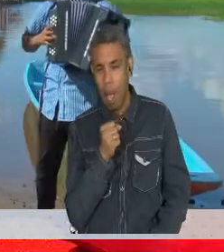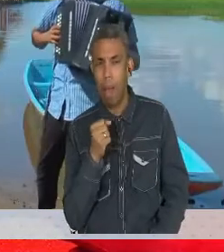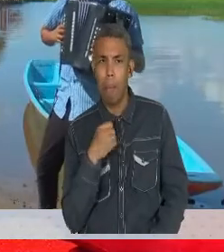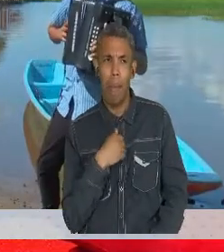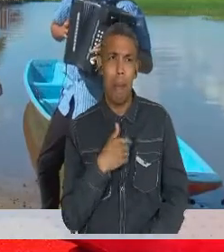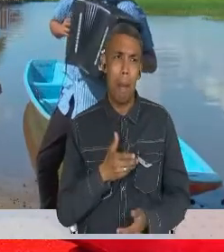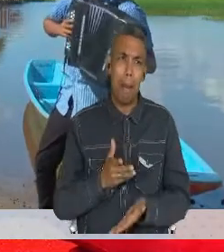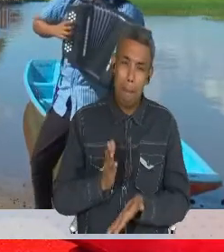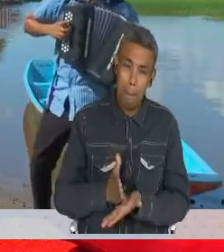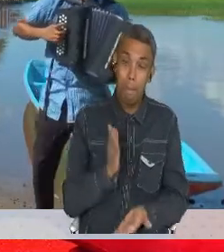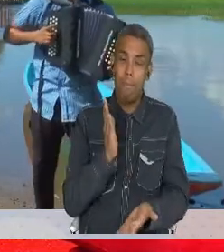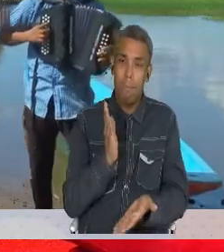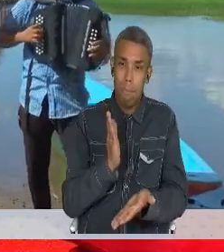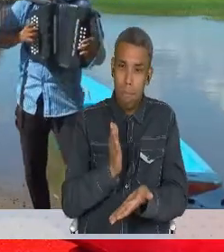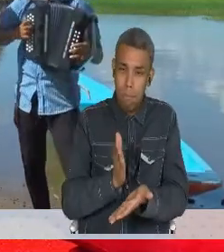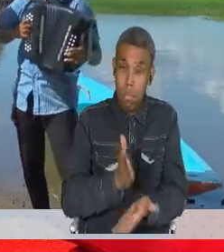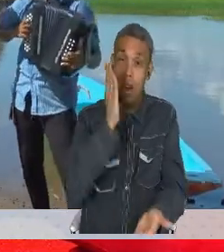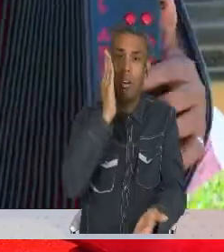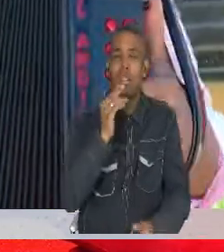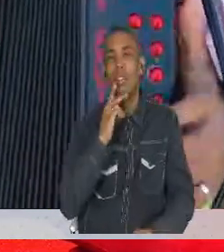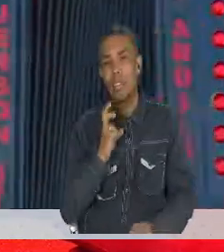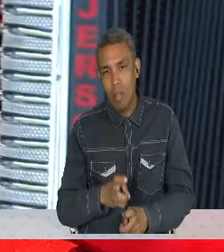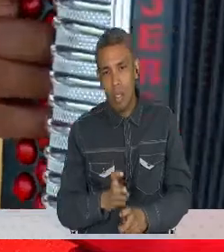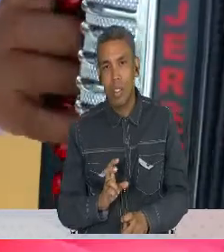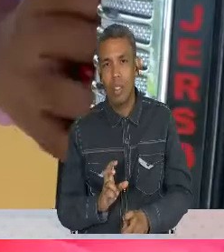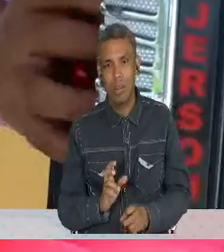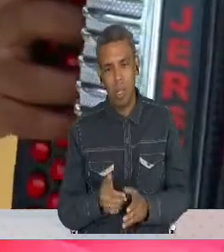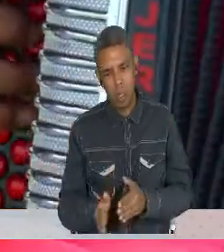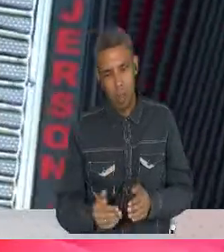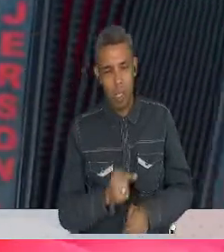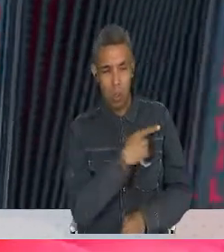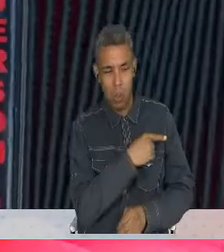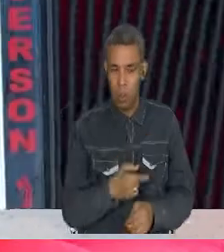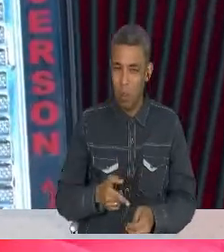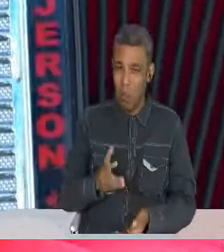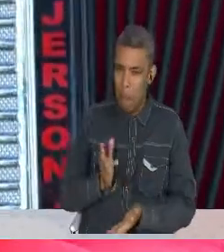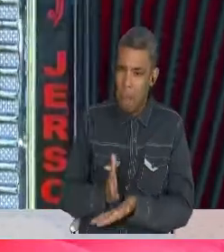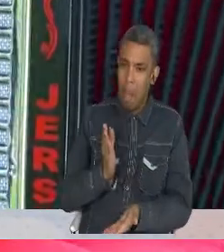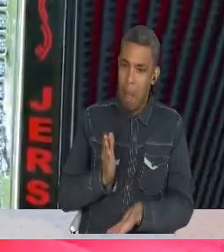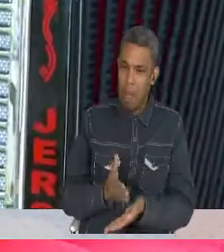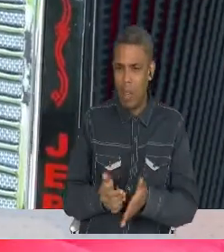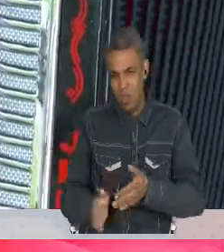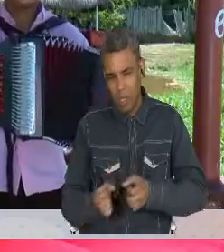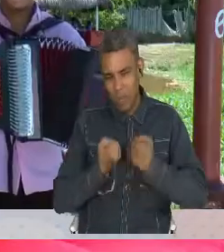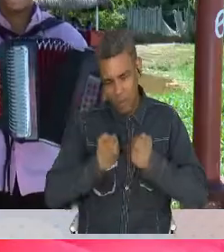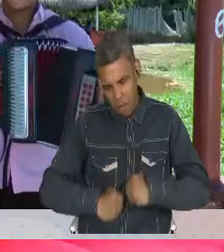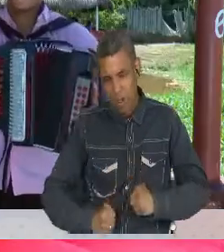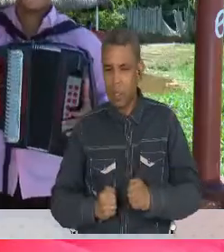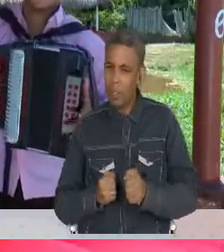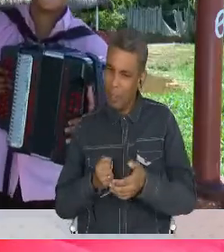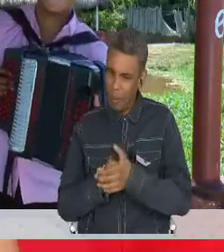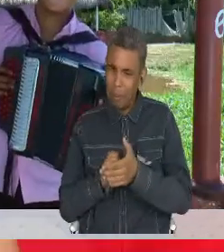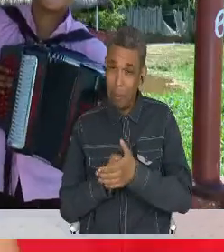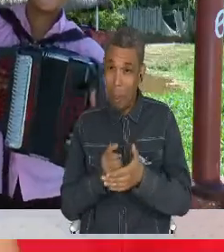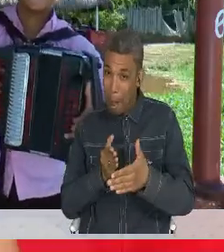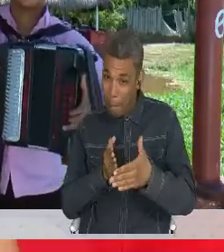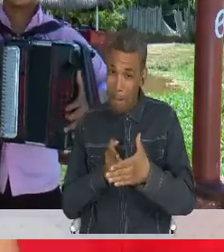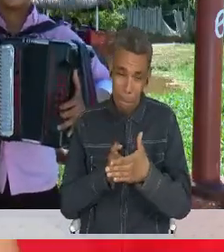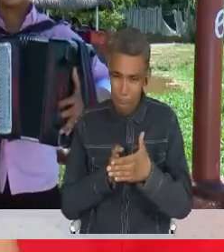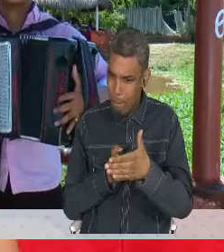hayas afrontado y hayas dicho, me siento satisfecha porque pude afrontar este reto en mi carrera musical?